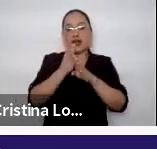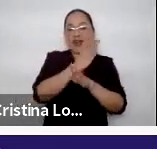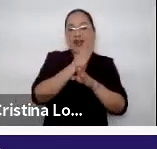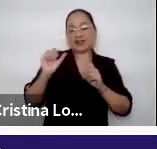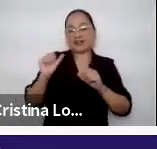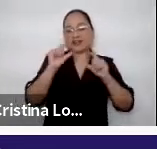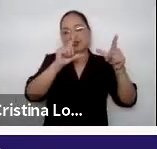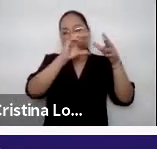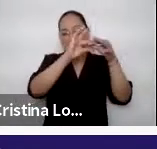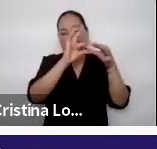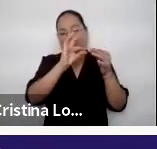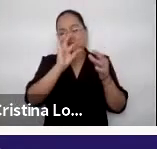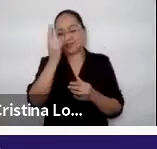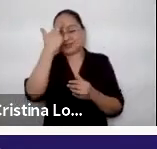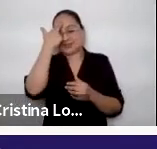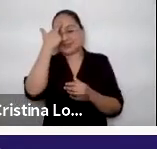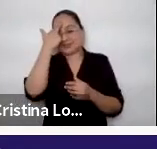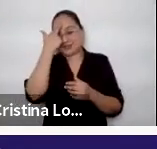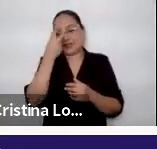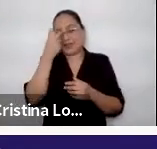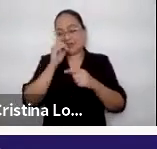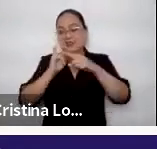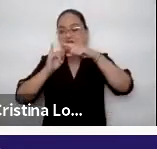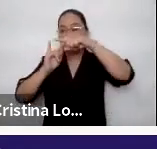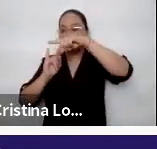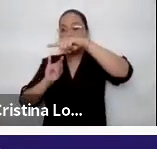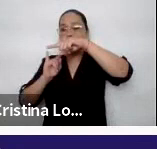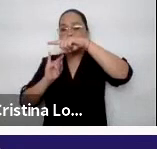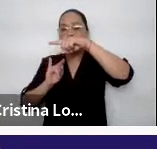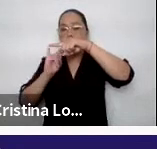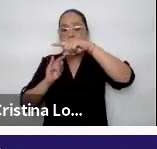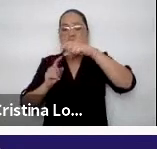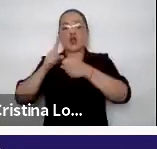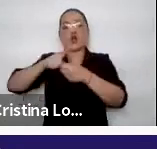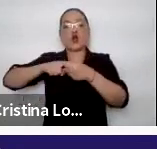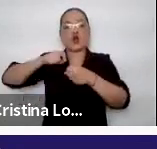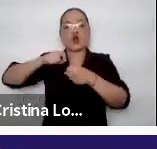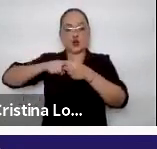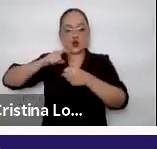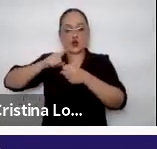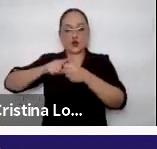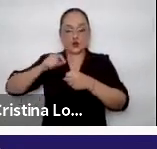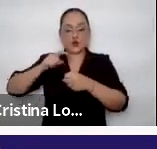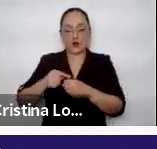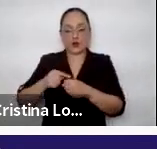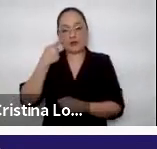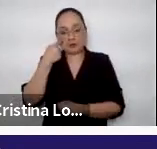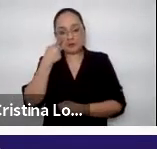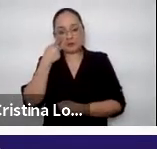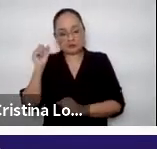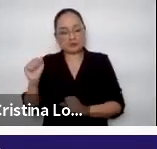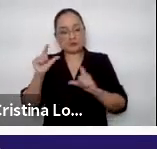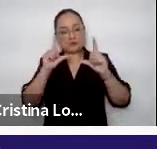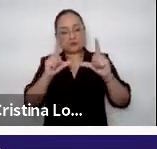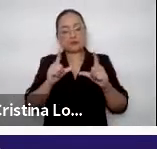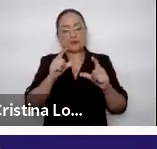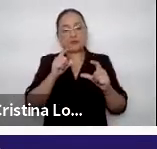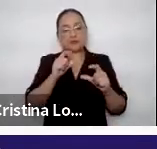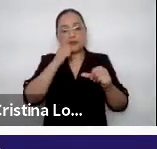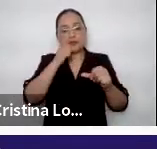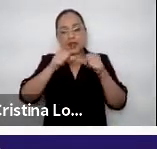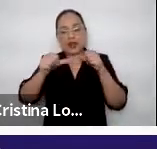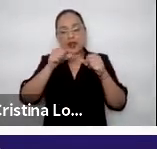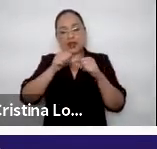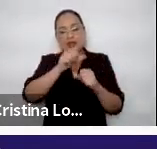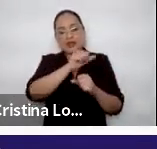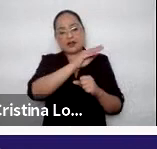lámina anteriormente. Y bien, entonces aquí podemos ver estos índices. General alfabético de todo